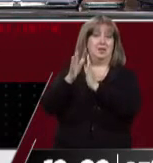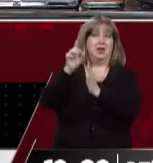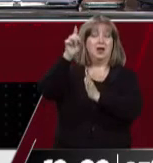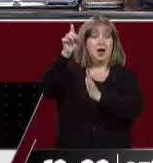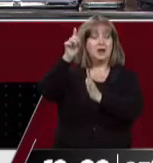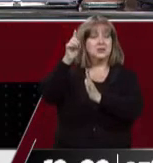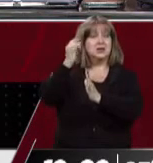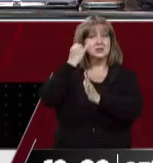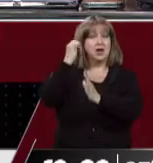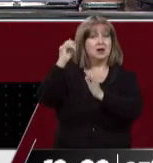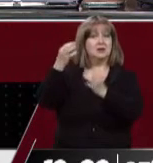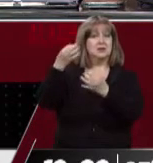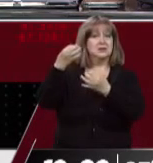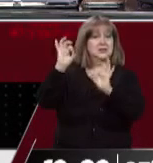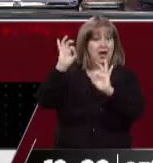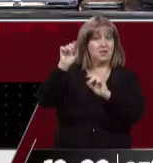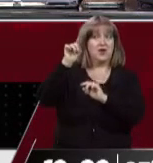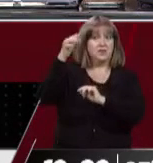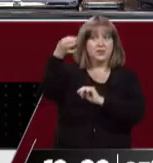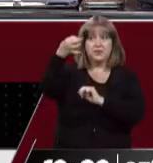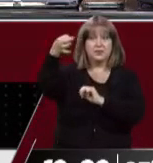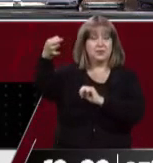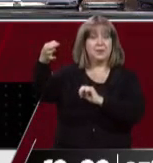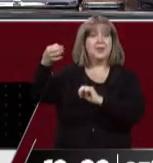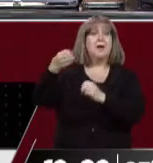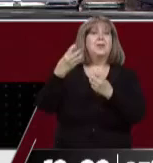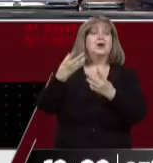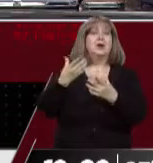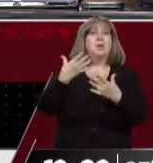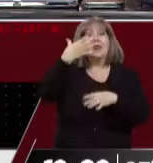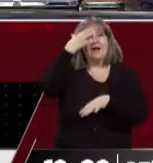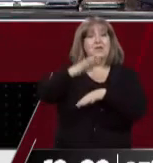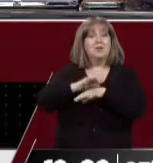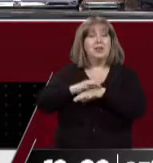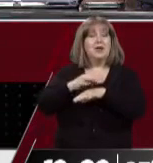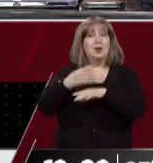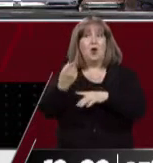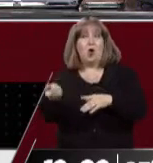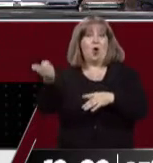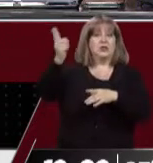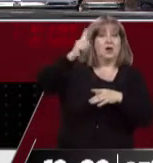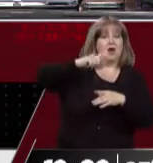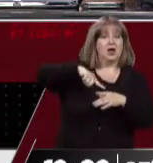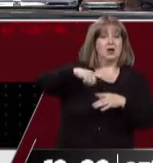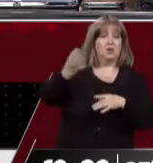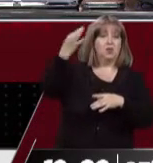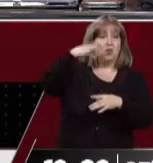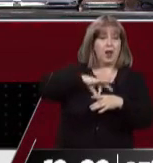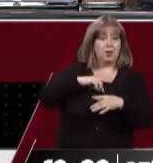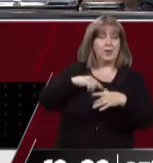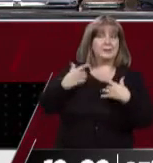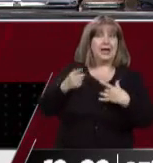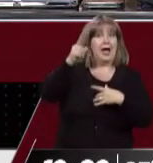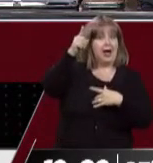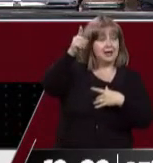buenas expectativas a un futuro de que la enfermedad no regrese. Uh-huh. La quimioterapia